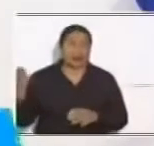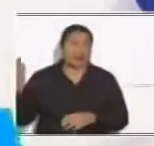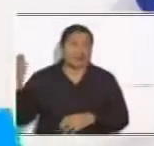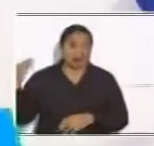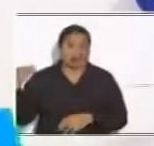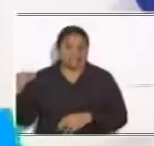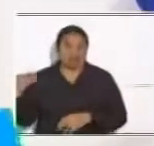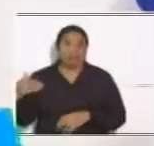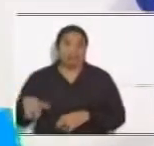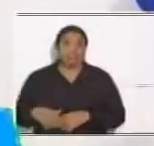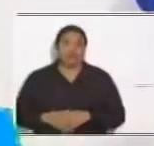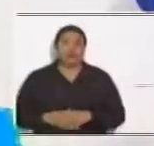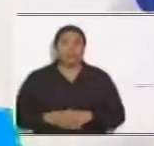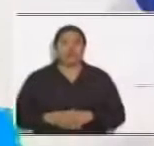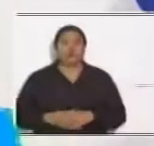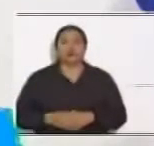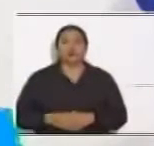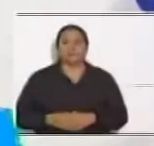esto,